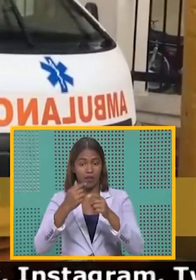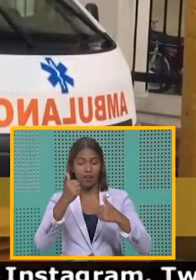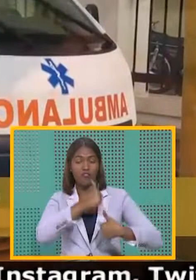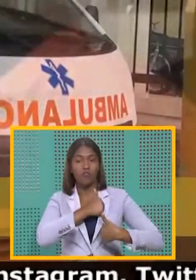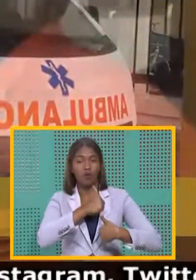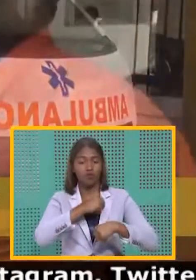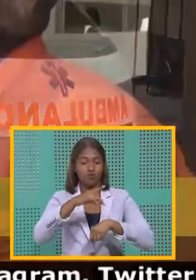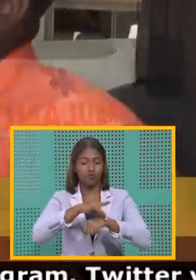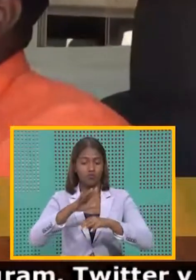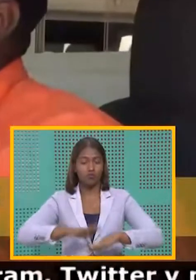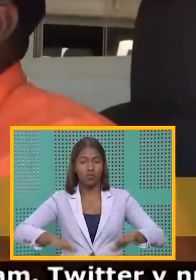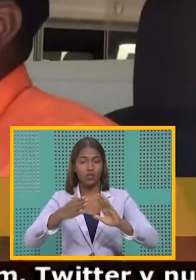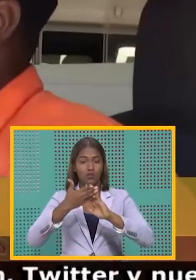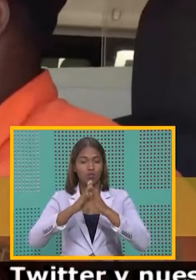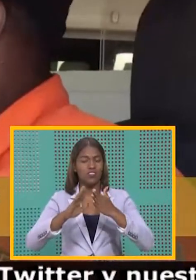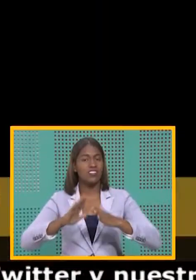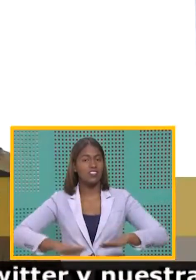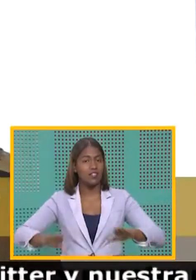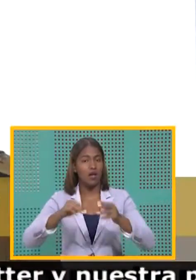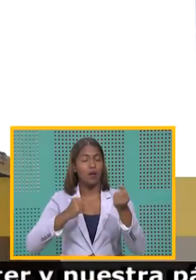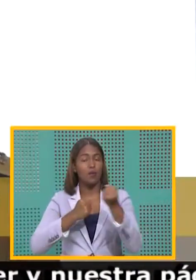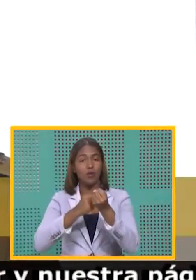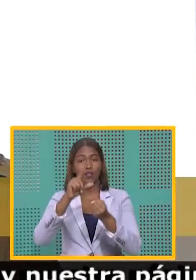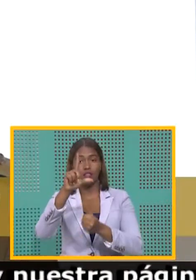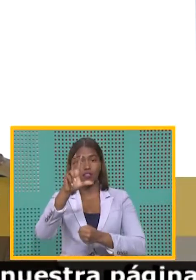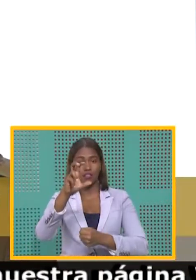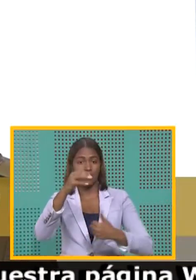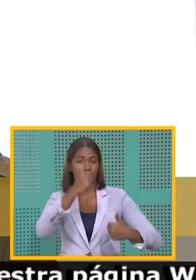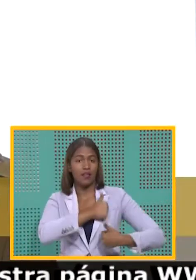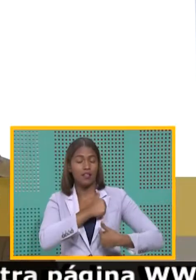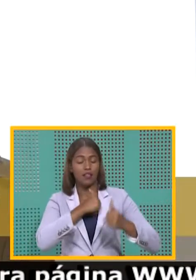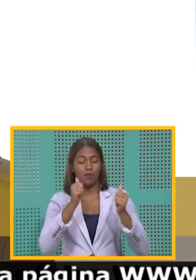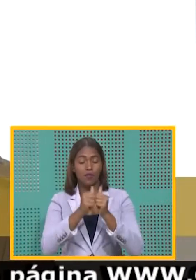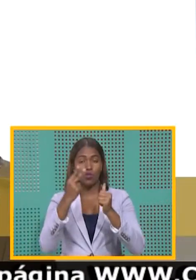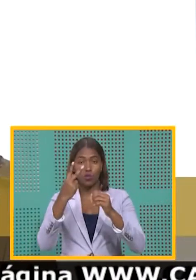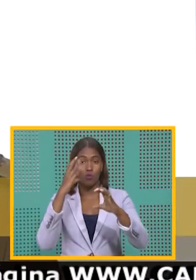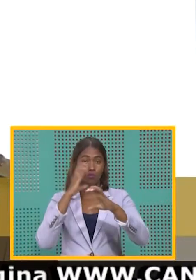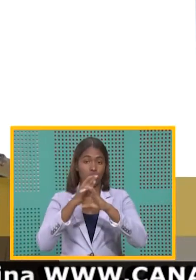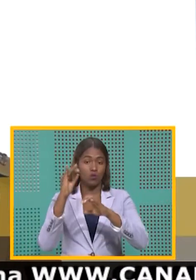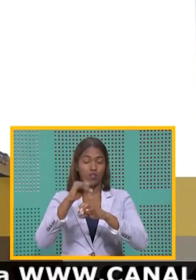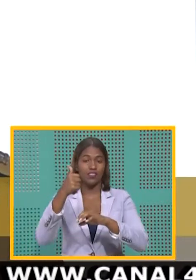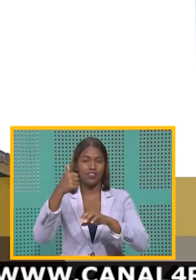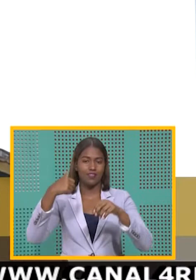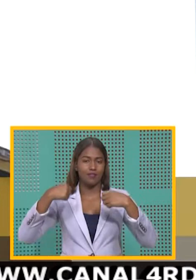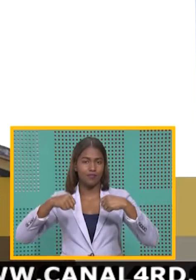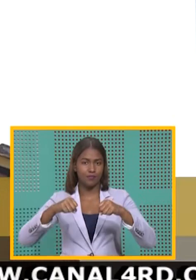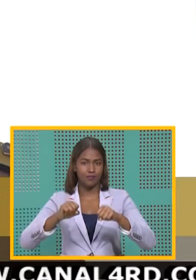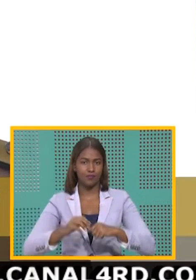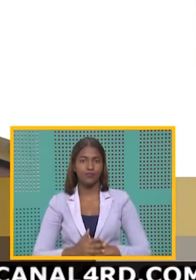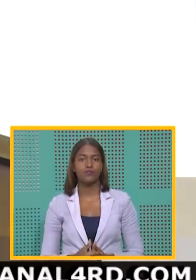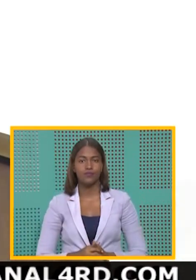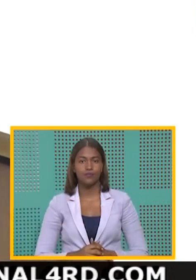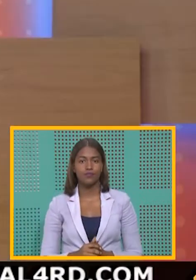de Tarea Ciudad Tranquila aporta 30 militares con 2 camionetas y 10 motocicletas.